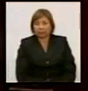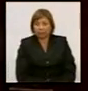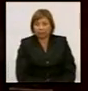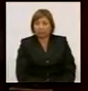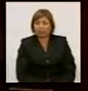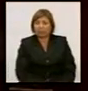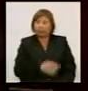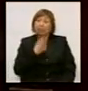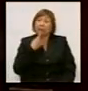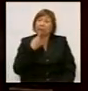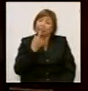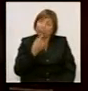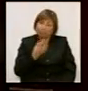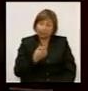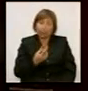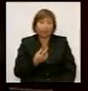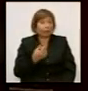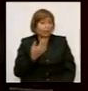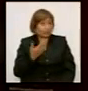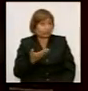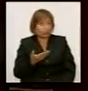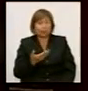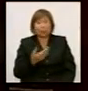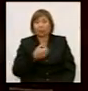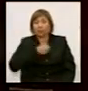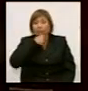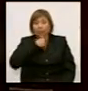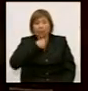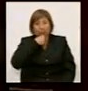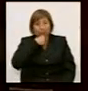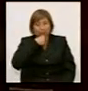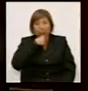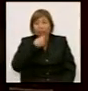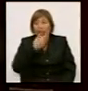Le dije, mira, ha llegado a la vejez